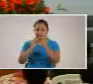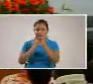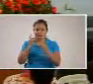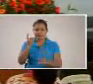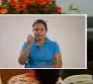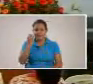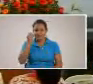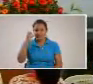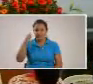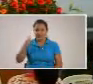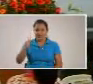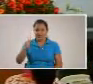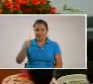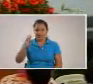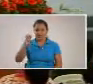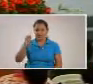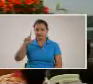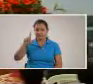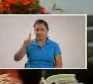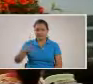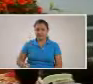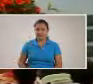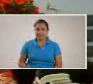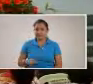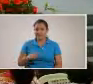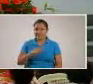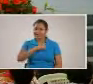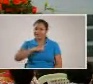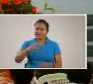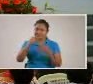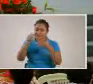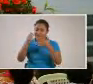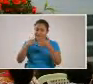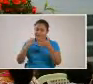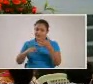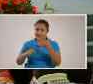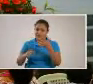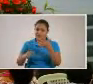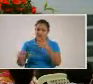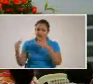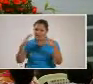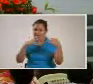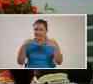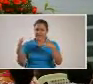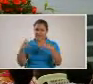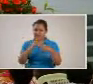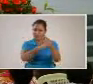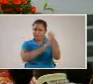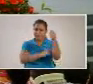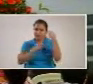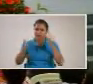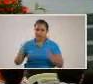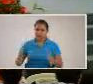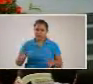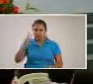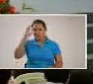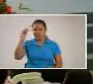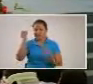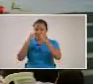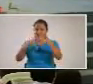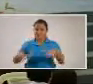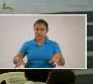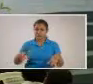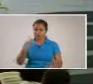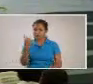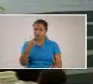describiendo a ese ejército poderoso que va a causar estragos por donde pasa. Y